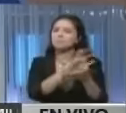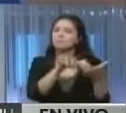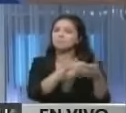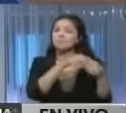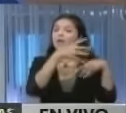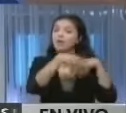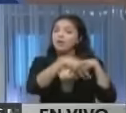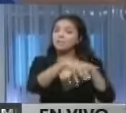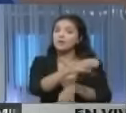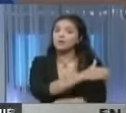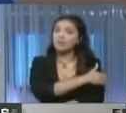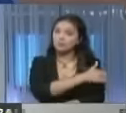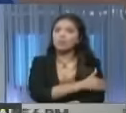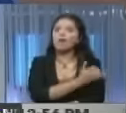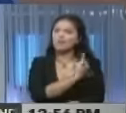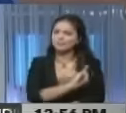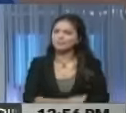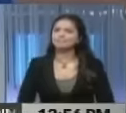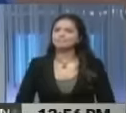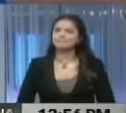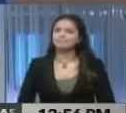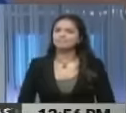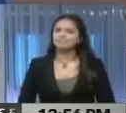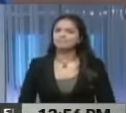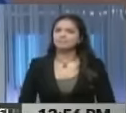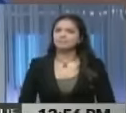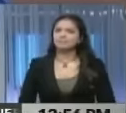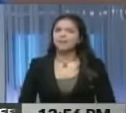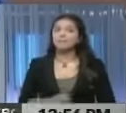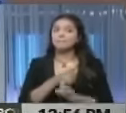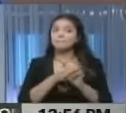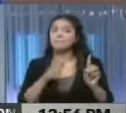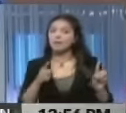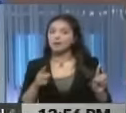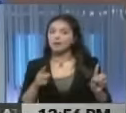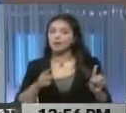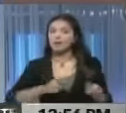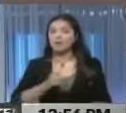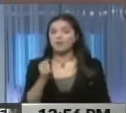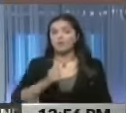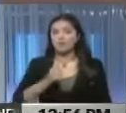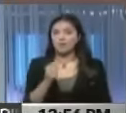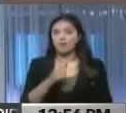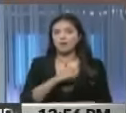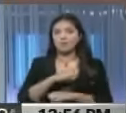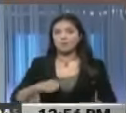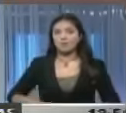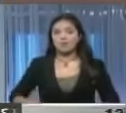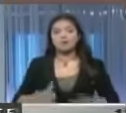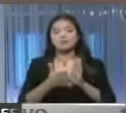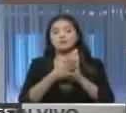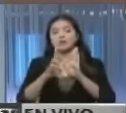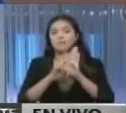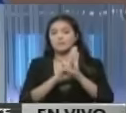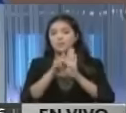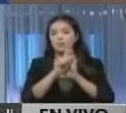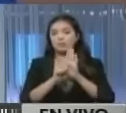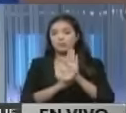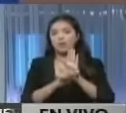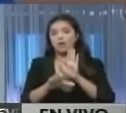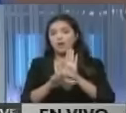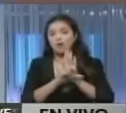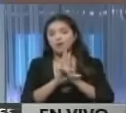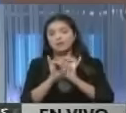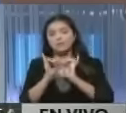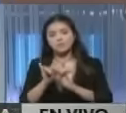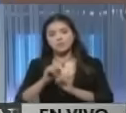marcha opositora se presentaron y fueron contenidos con la acción conforme a la Constitución y las leyes por parte